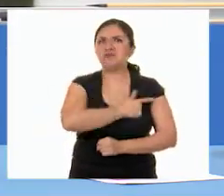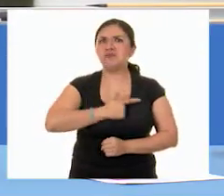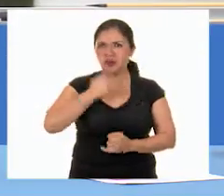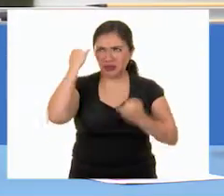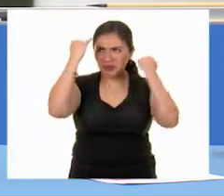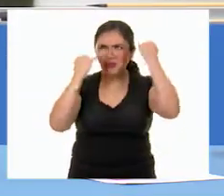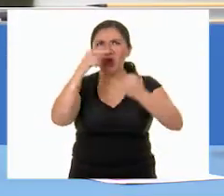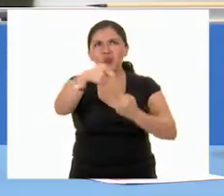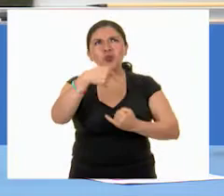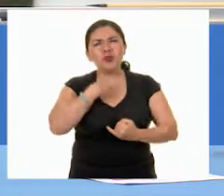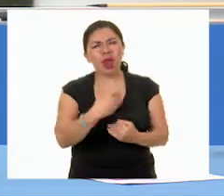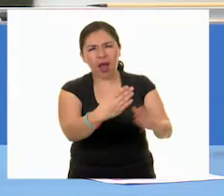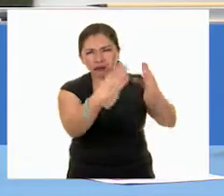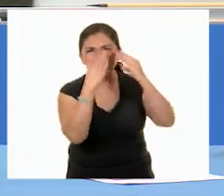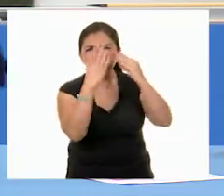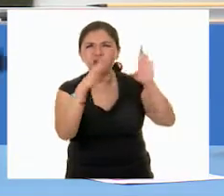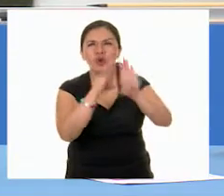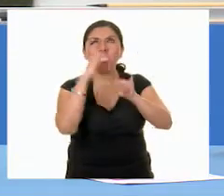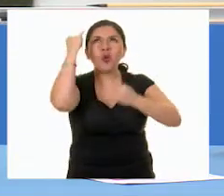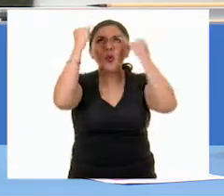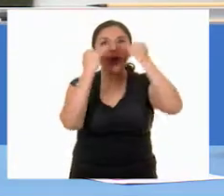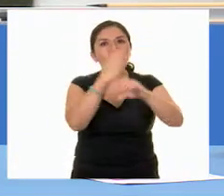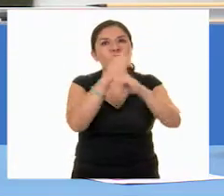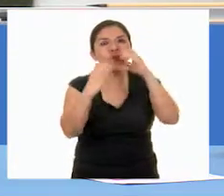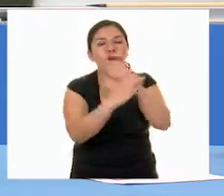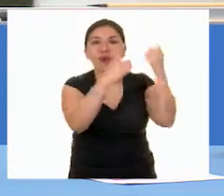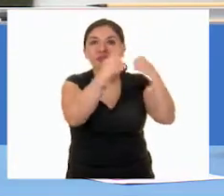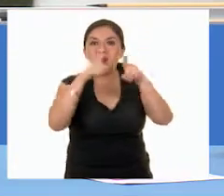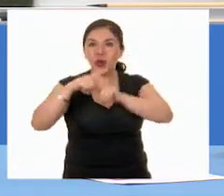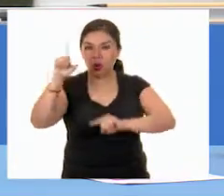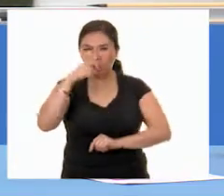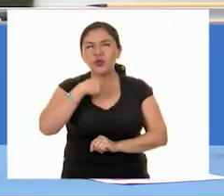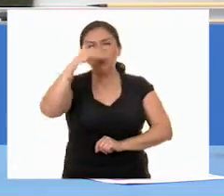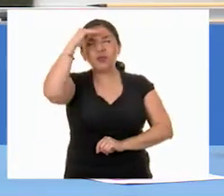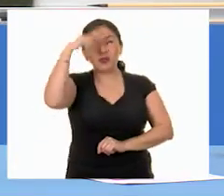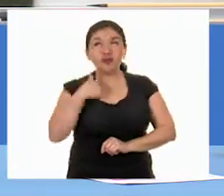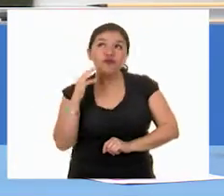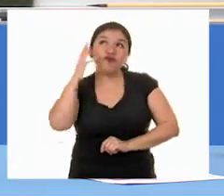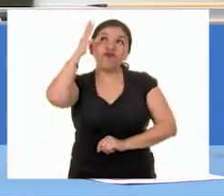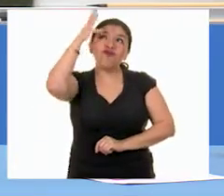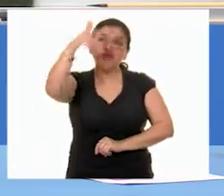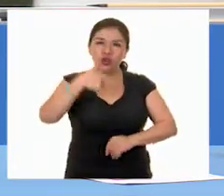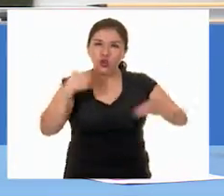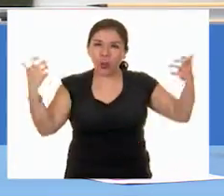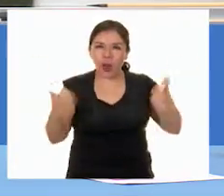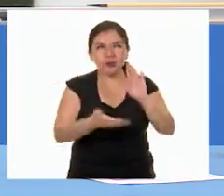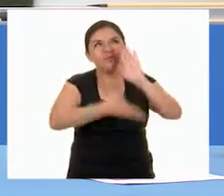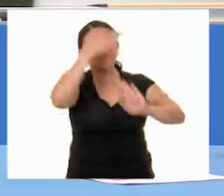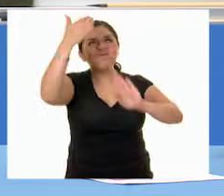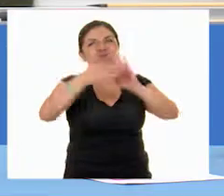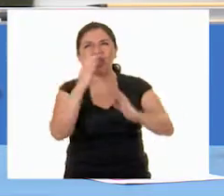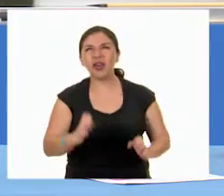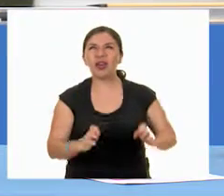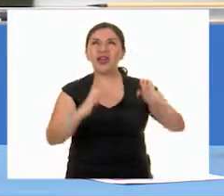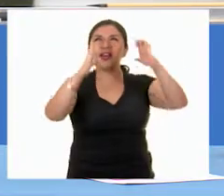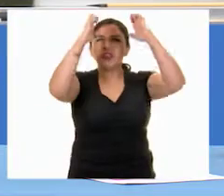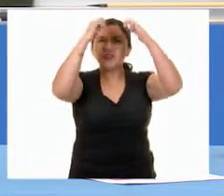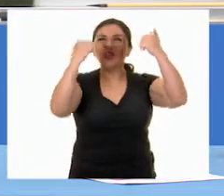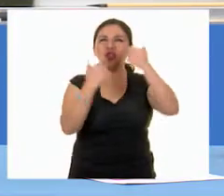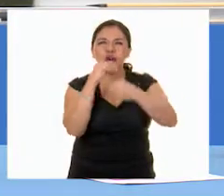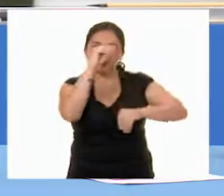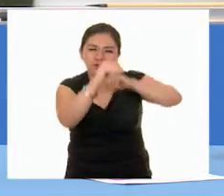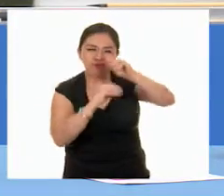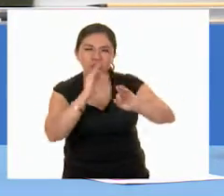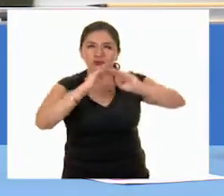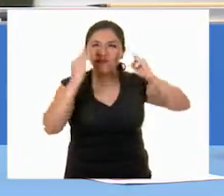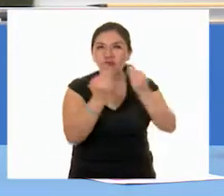nos ha puesto a imaginar muchas cosas, maestra. Hasta he pensado que cuando sea grande, voy a construir un edificio muy grande combinando todas las